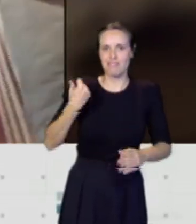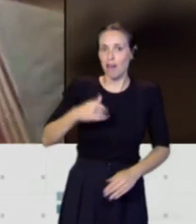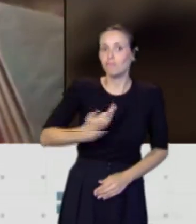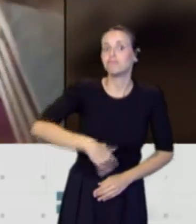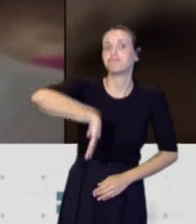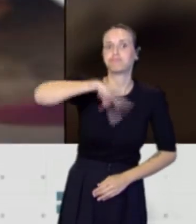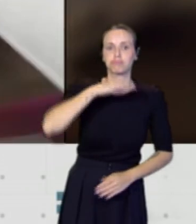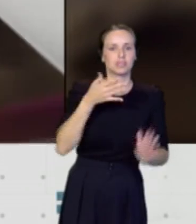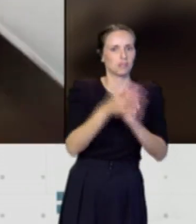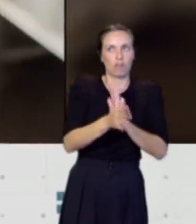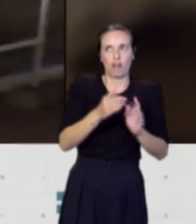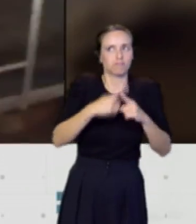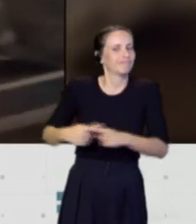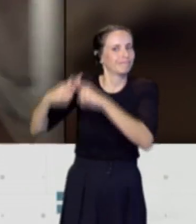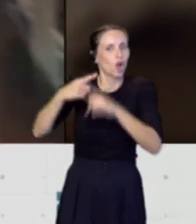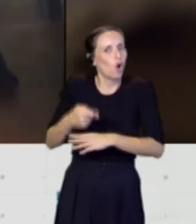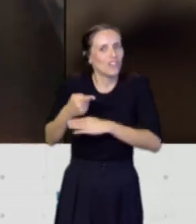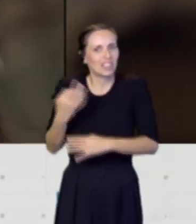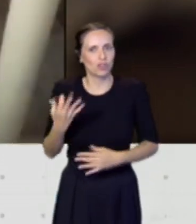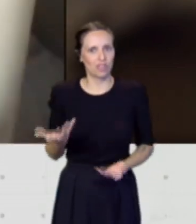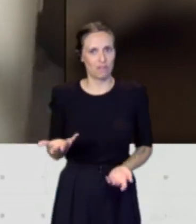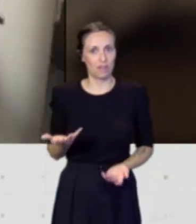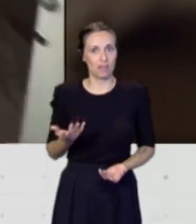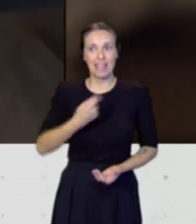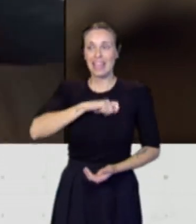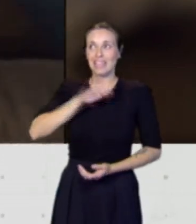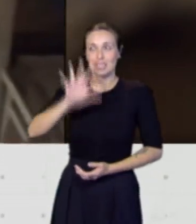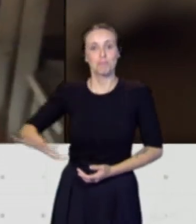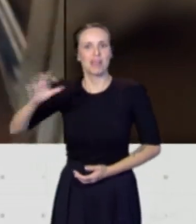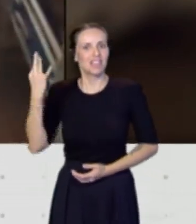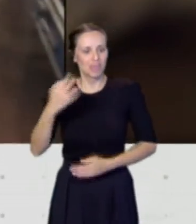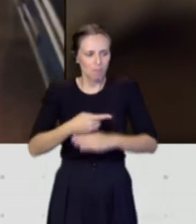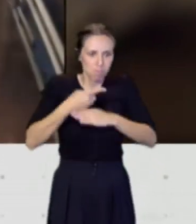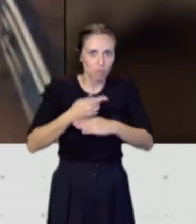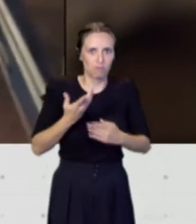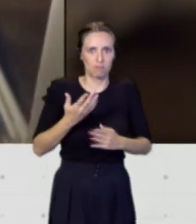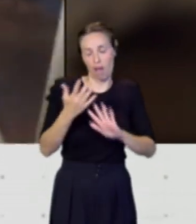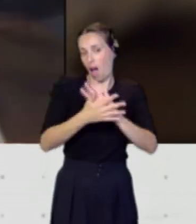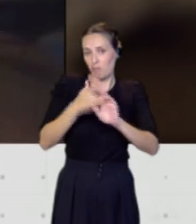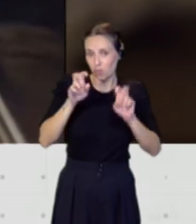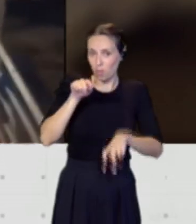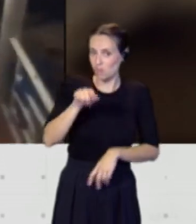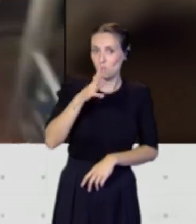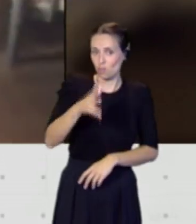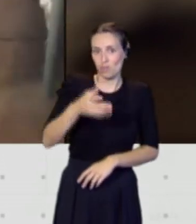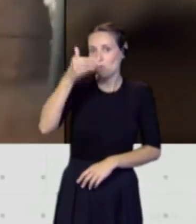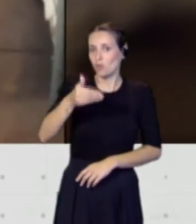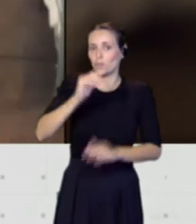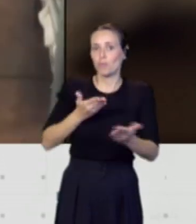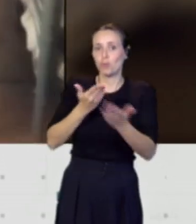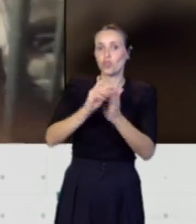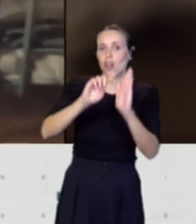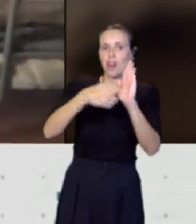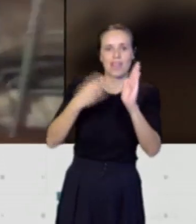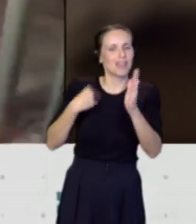sea obligatoria y oficiada por el Estado. Es de lo que estamos hablando. Por lo tanto, es imprescindible que esto tenga lugar, que la proposición de ley salga adelante.